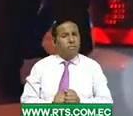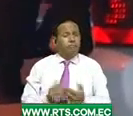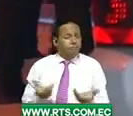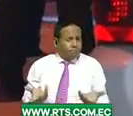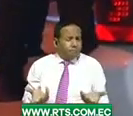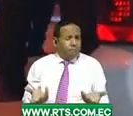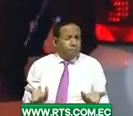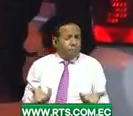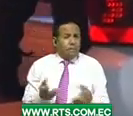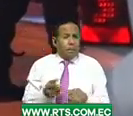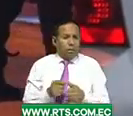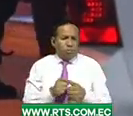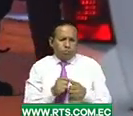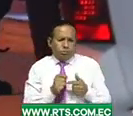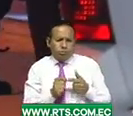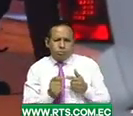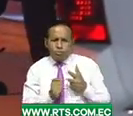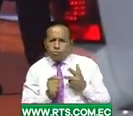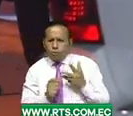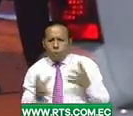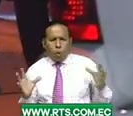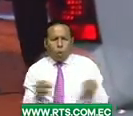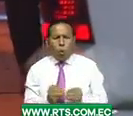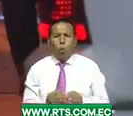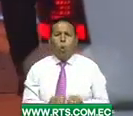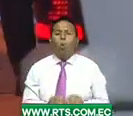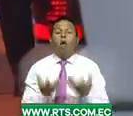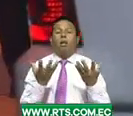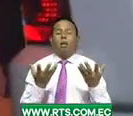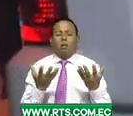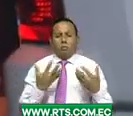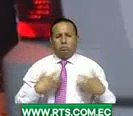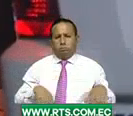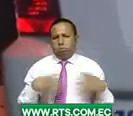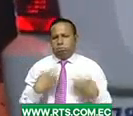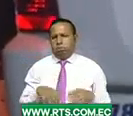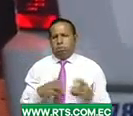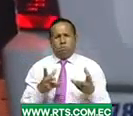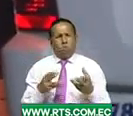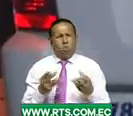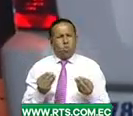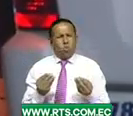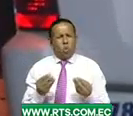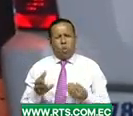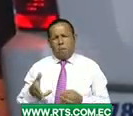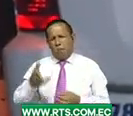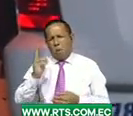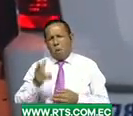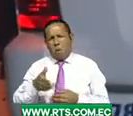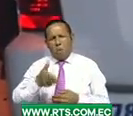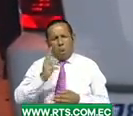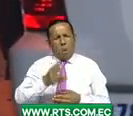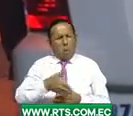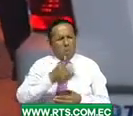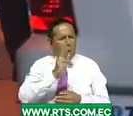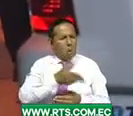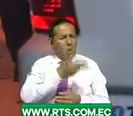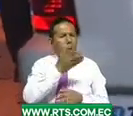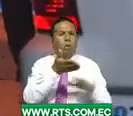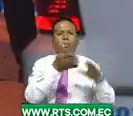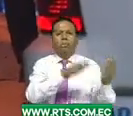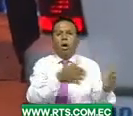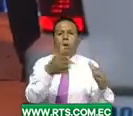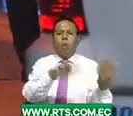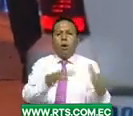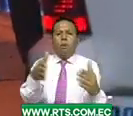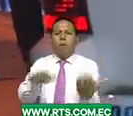también contabilizado en este sector del distrito Nueva Prosperina. Son reiterados los casos que se están